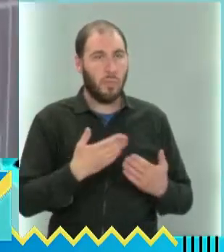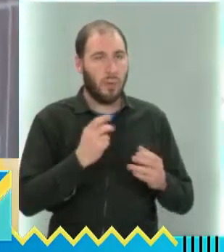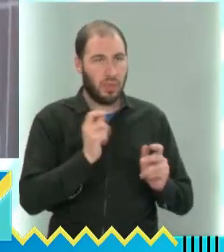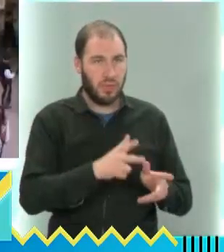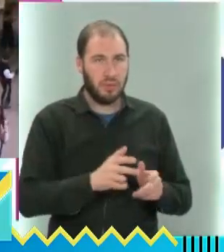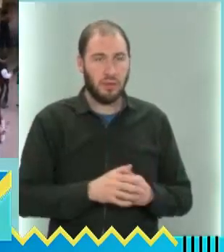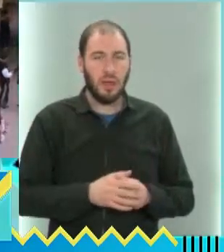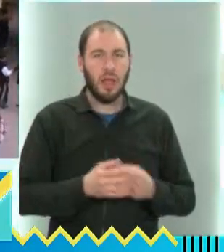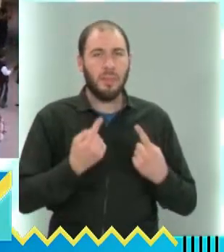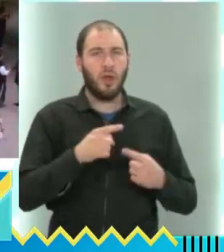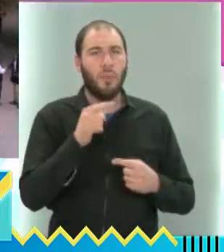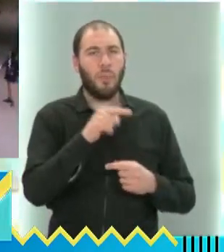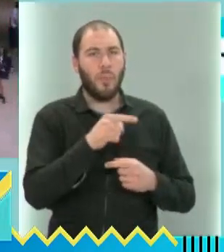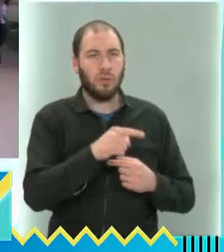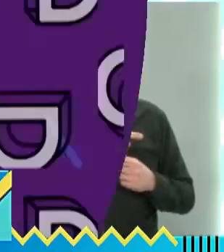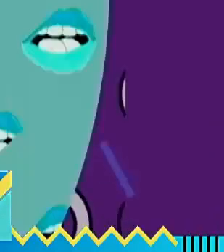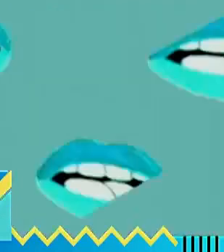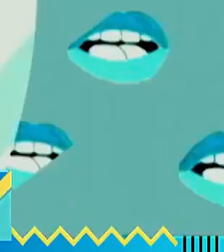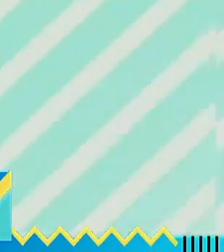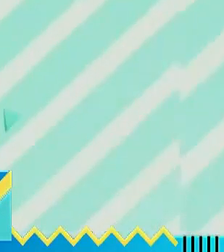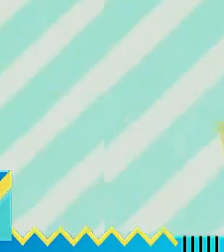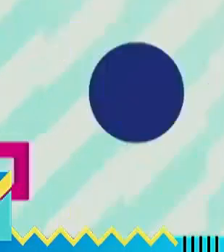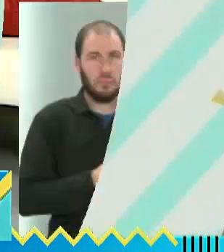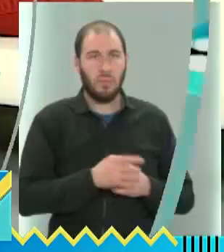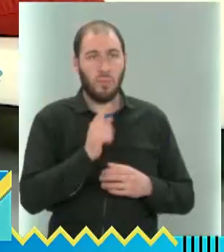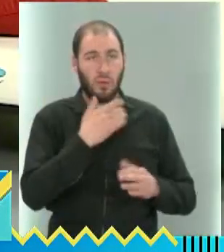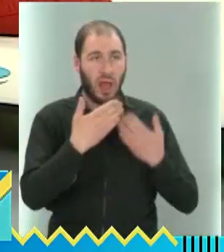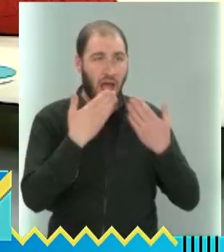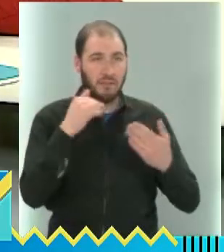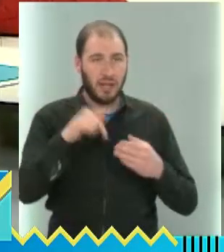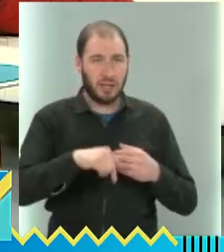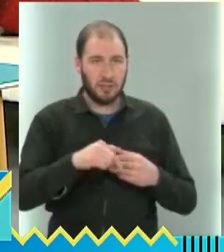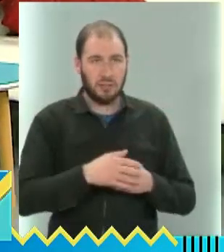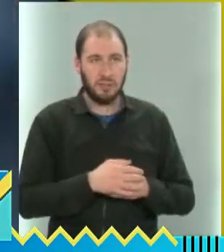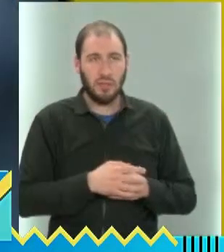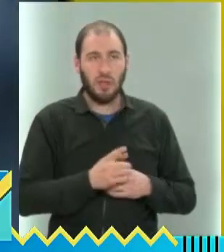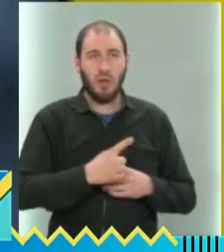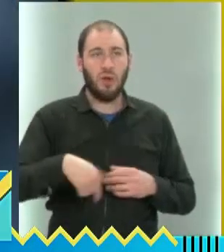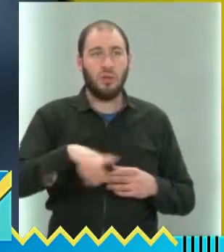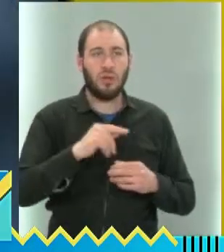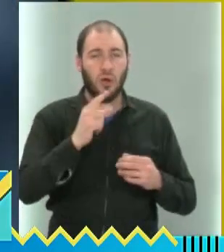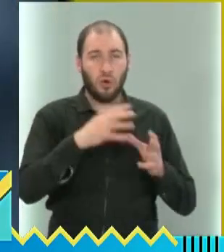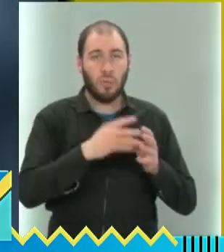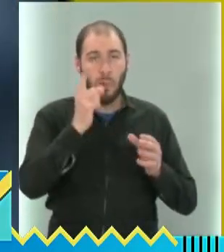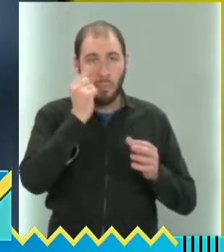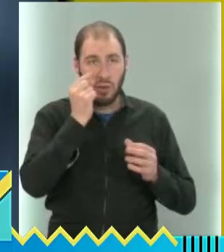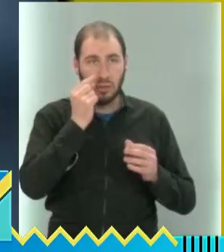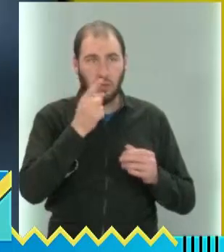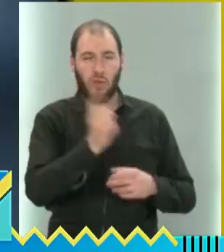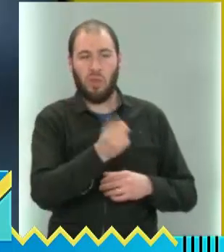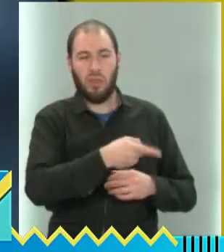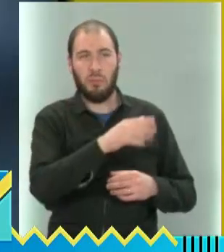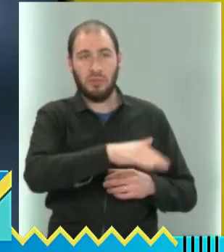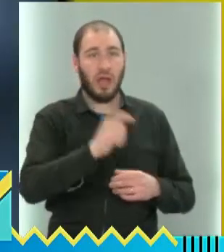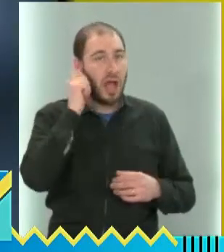hacerlo. Pero vos, vos estás teniendo en cuenta que de lo que estamos hablando acá es que estamos teniendo un partido político bajándole línea a